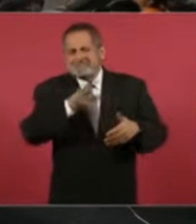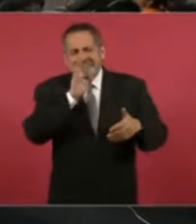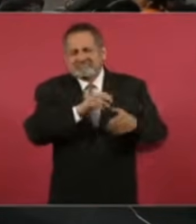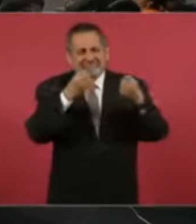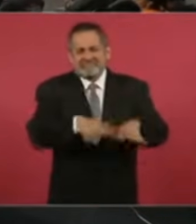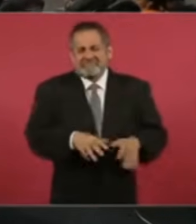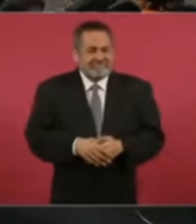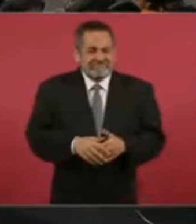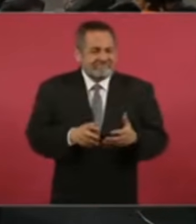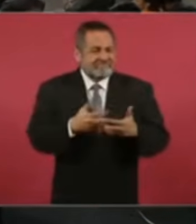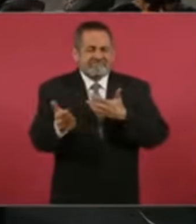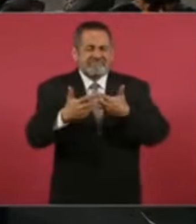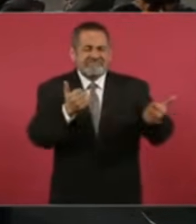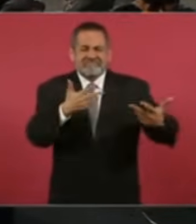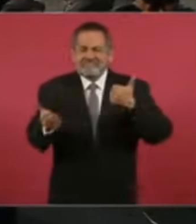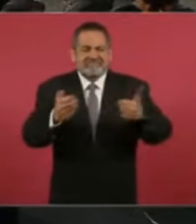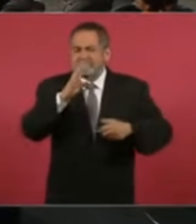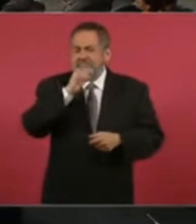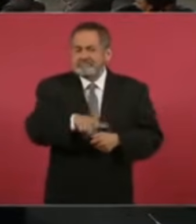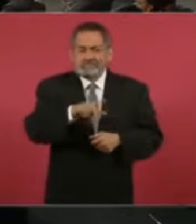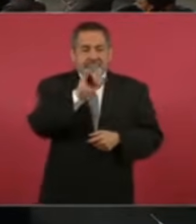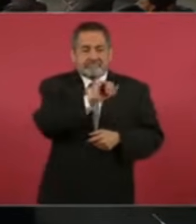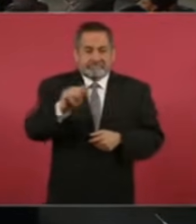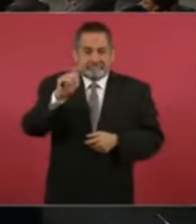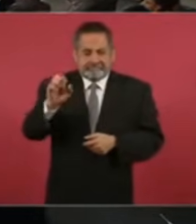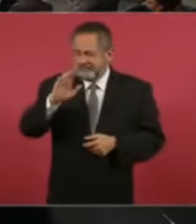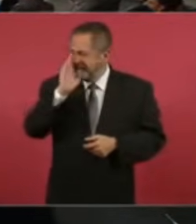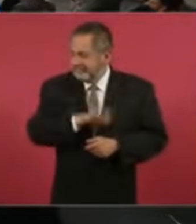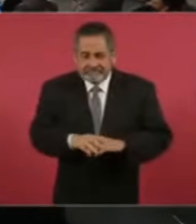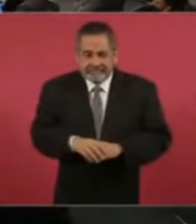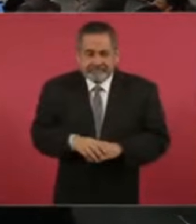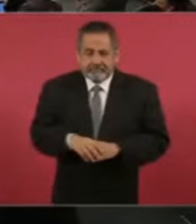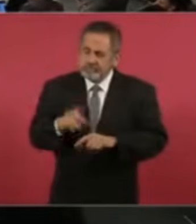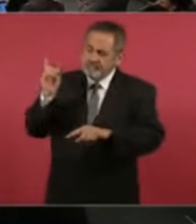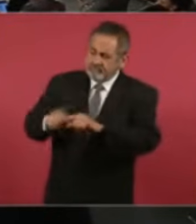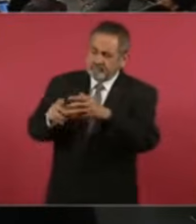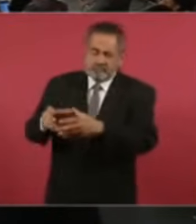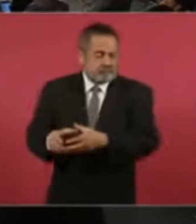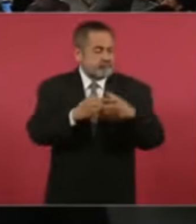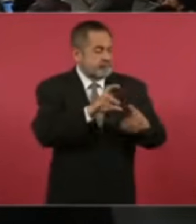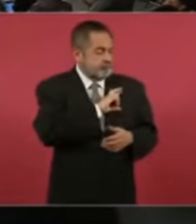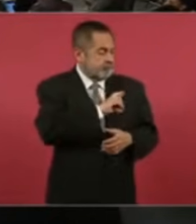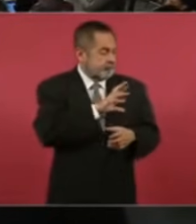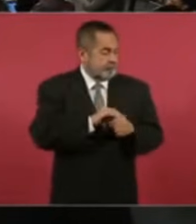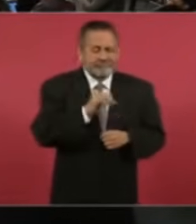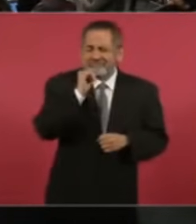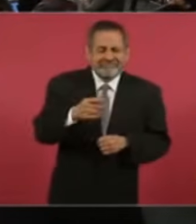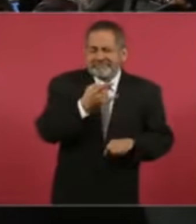lo desarmaron, o sea, ni siquiera lo privatizaron completo.